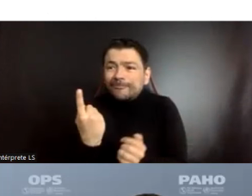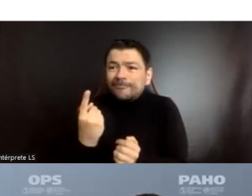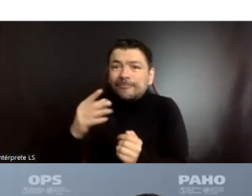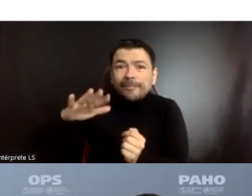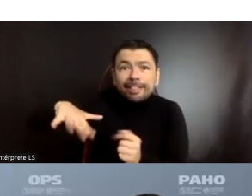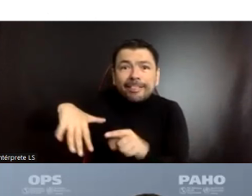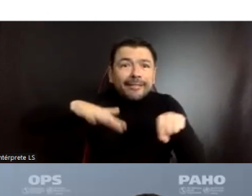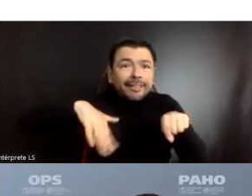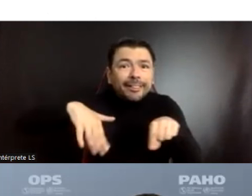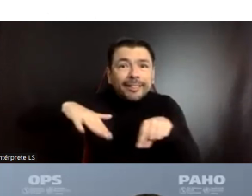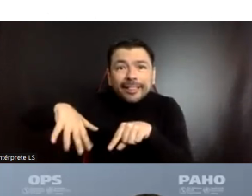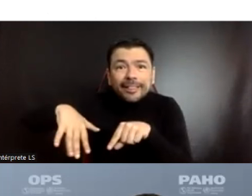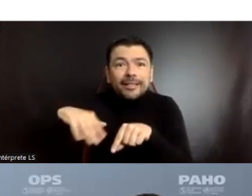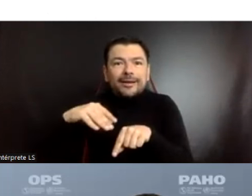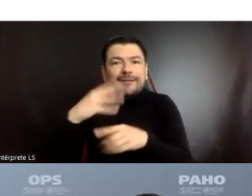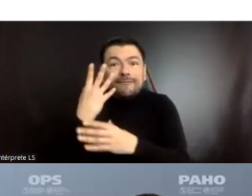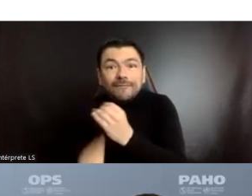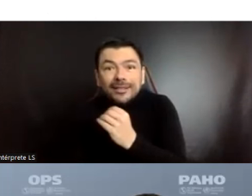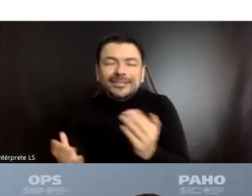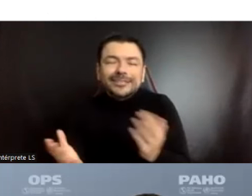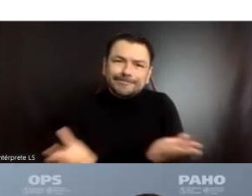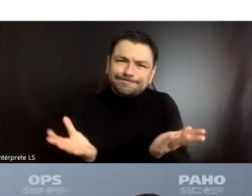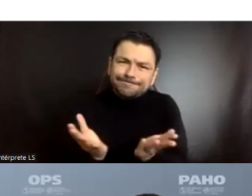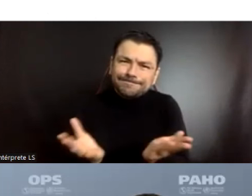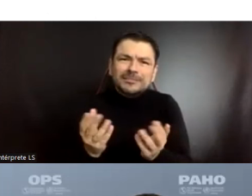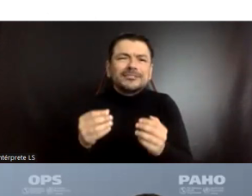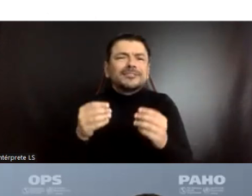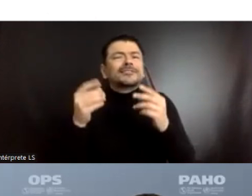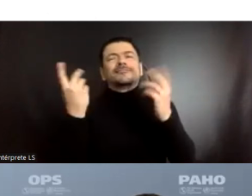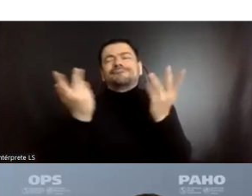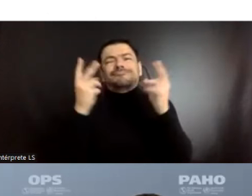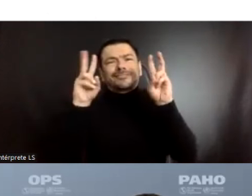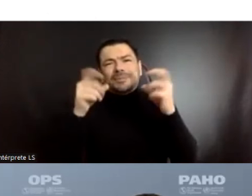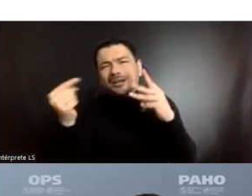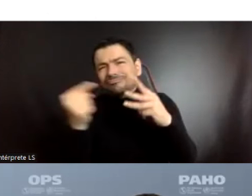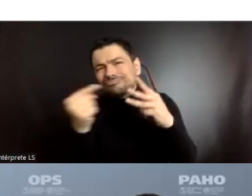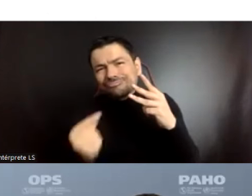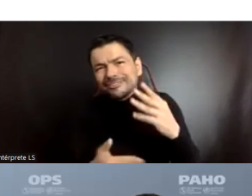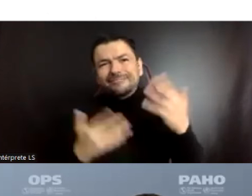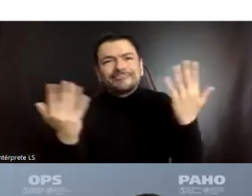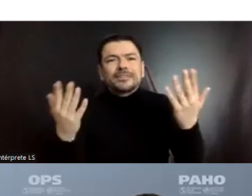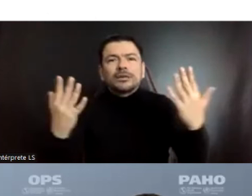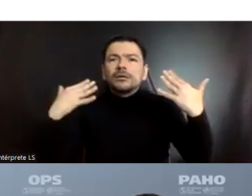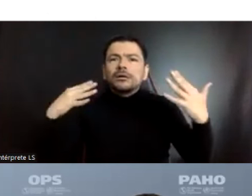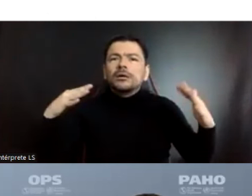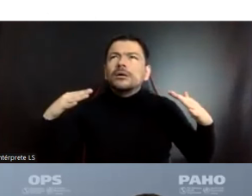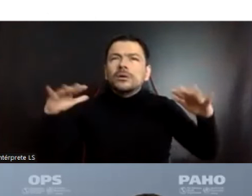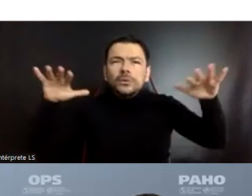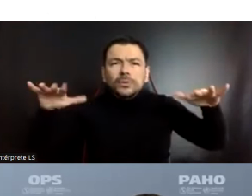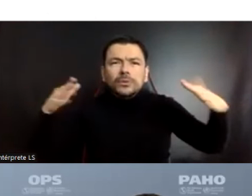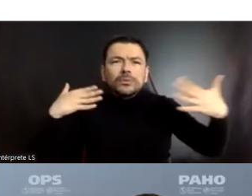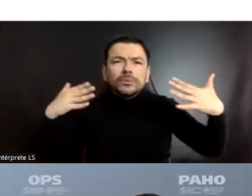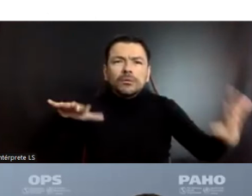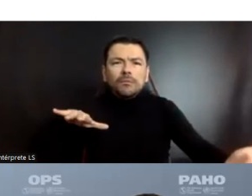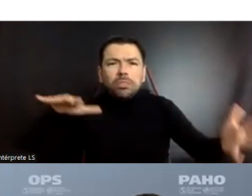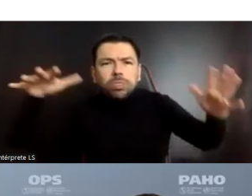climático y estamos hablando de adaptación y mitigación climáticas. Y